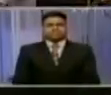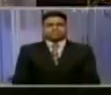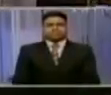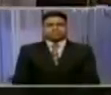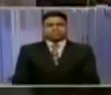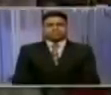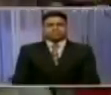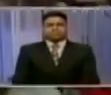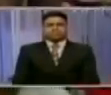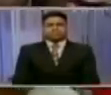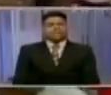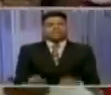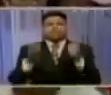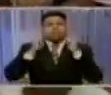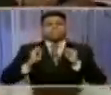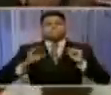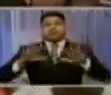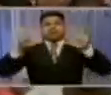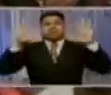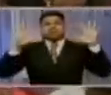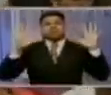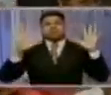Y ha sido maravillosa la jornada.